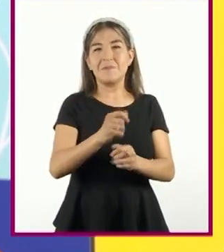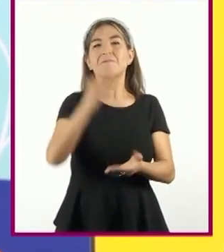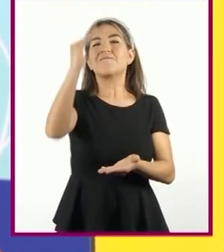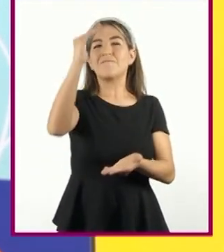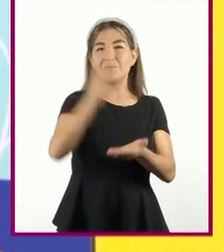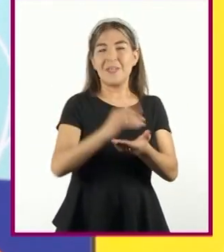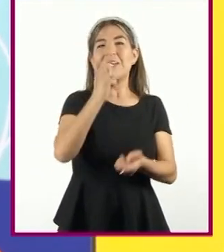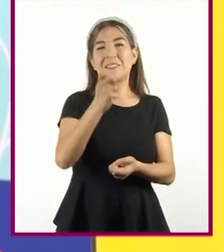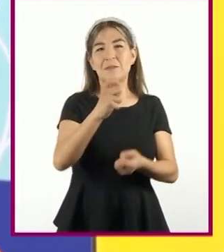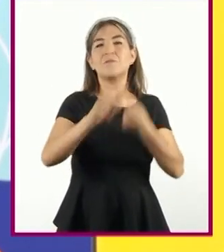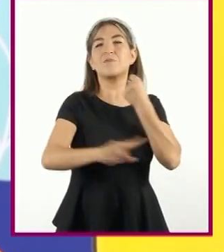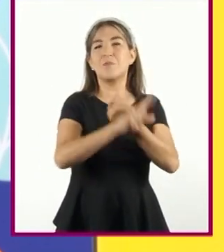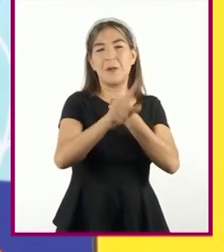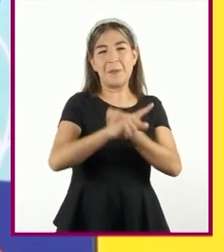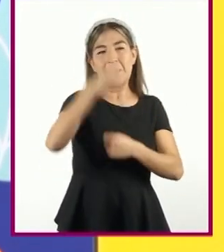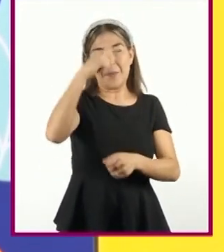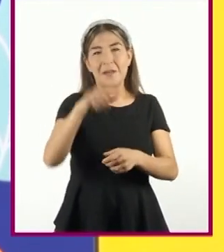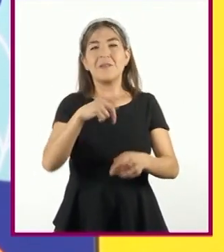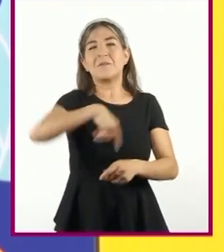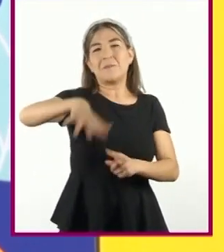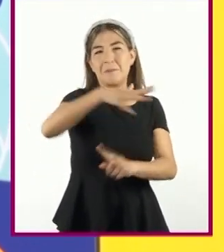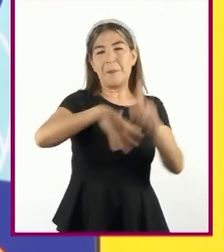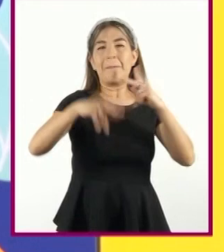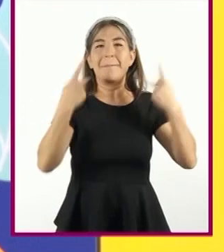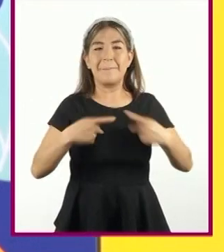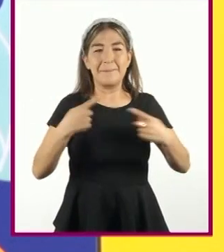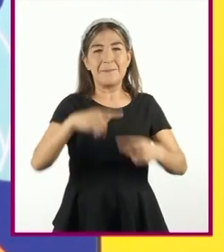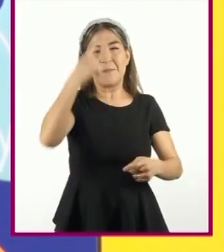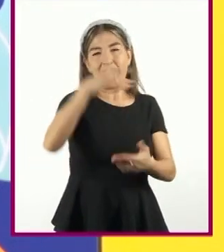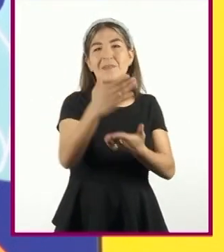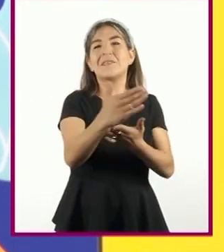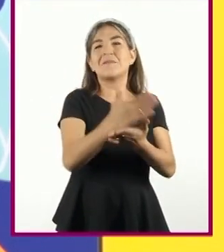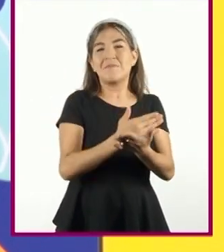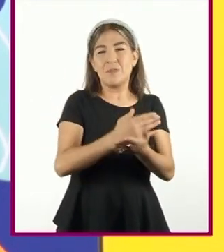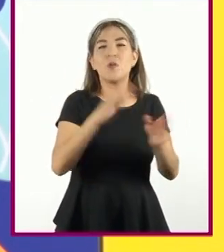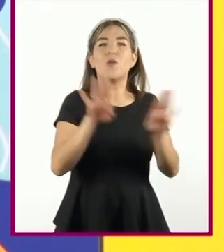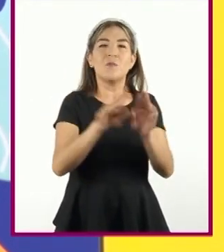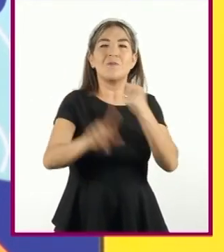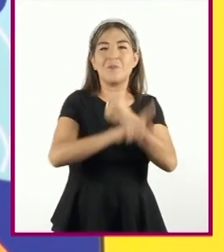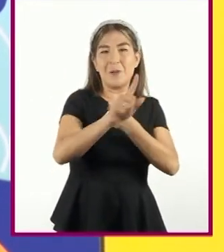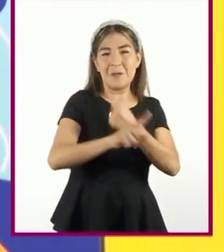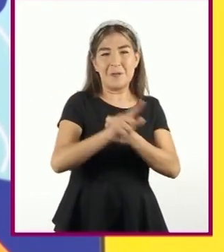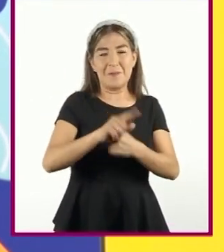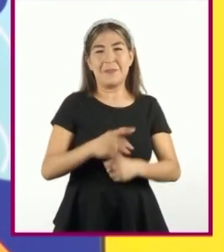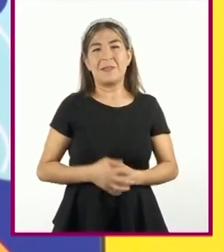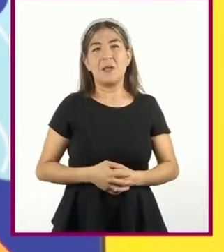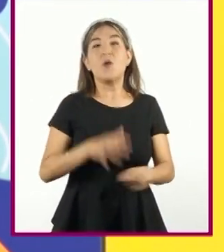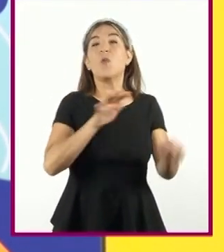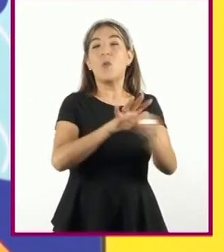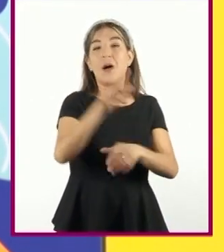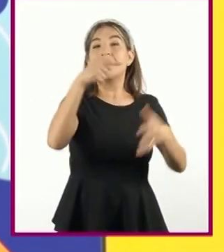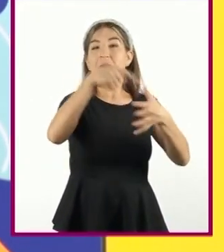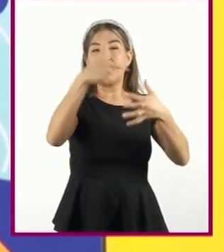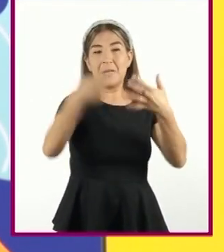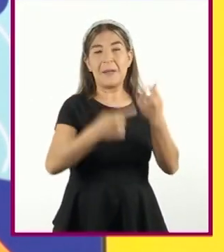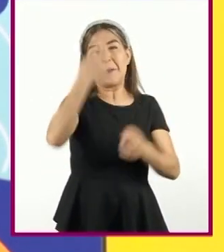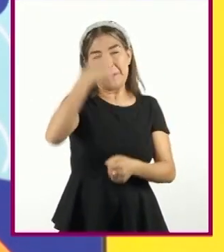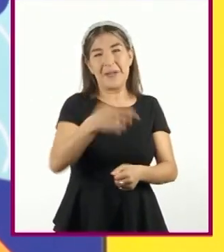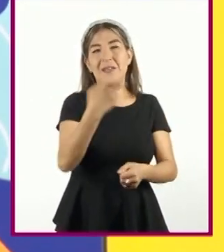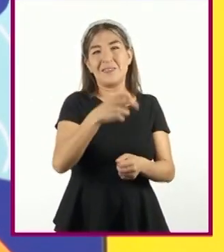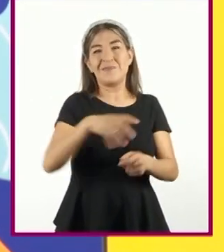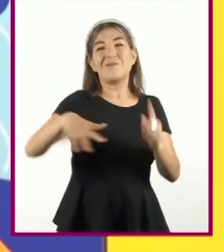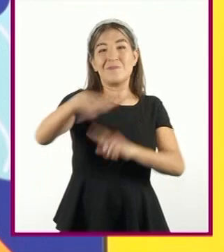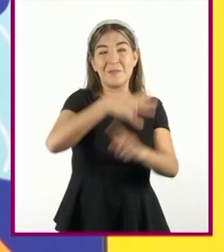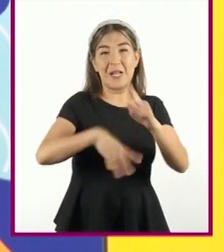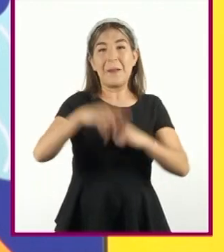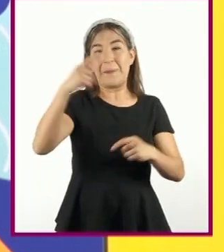la vulnerabilidad de la población para evitar los desastres. Entre los factores que hacen más